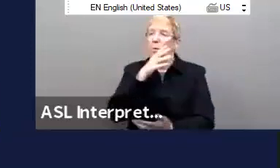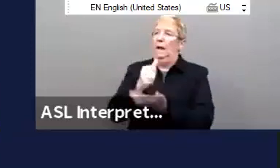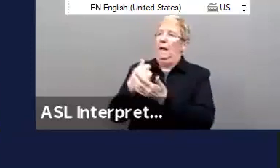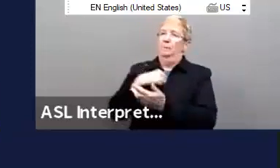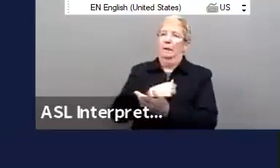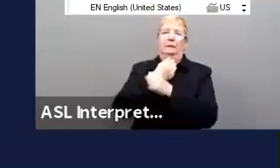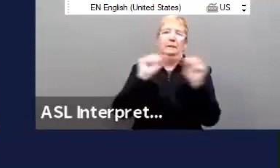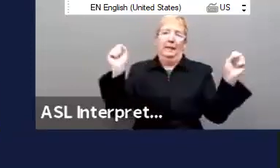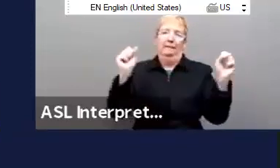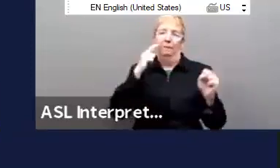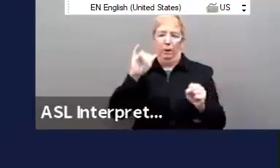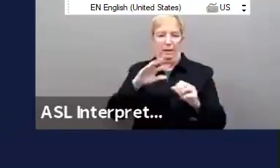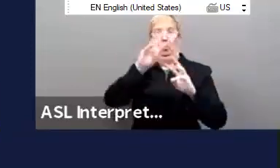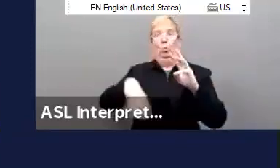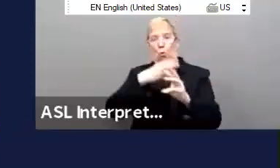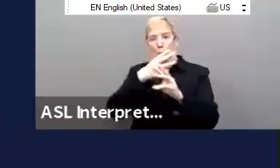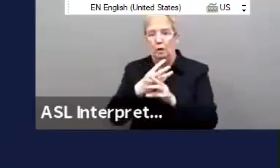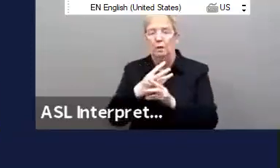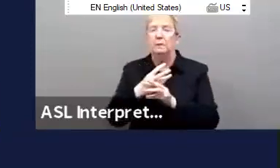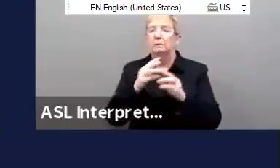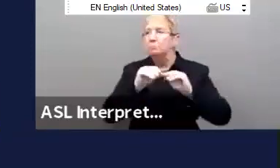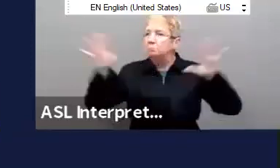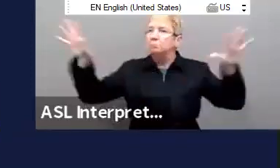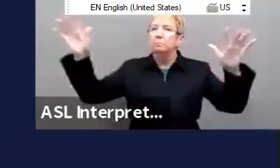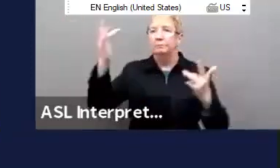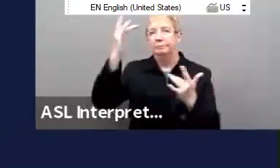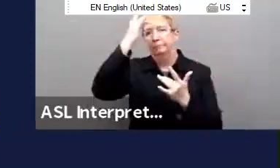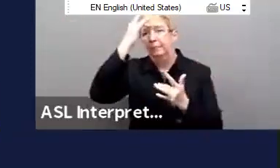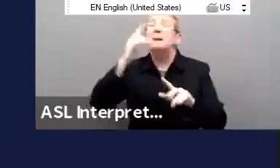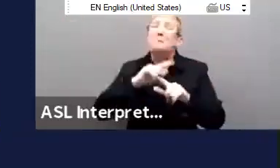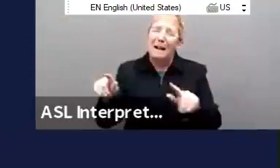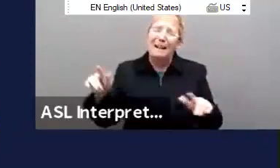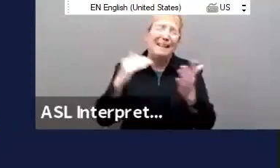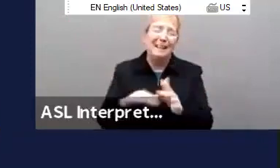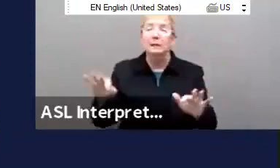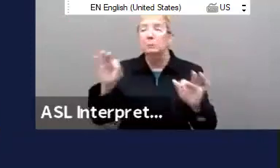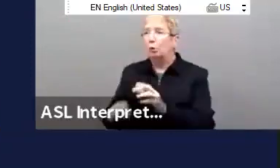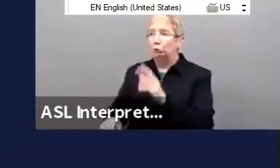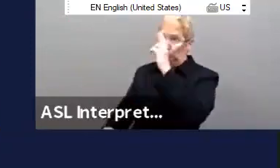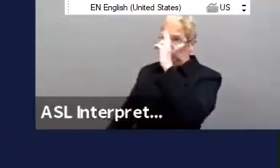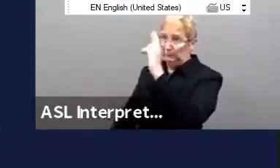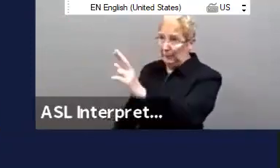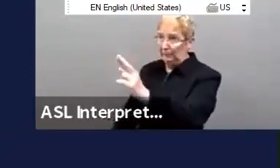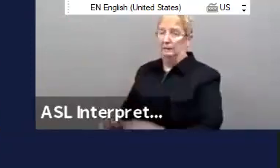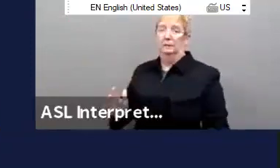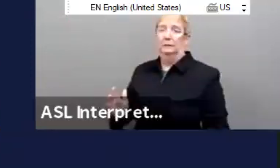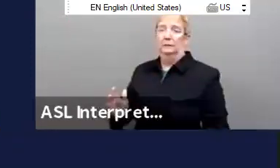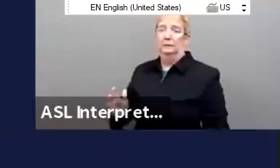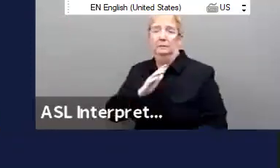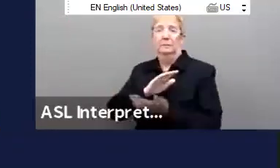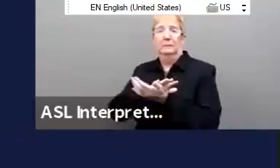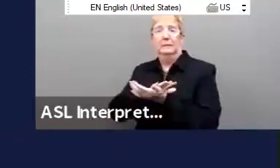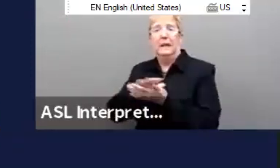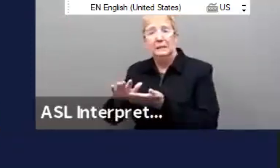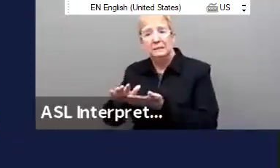durante años, y es una muy buena oportunidad que tenemos de combatir a este virus mortífero y asegurar de que